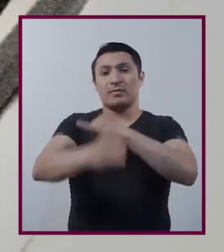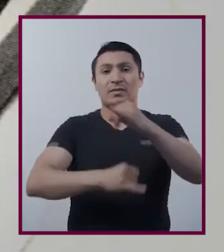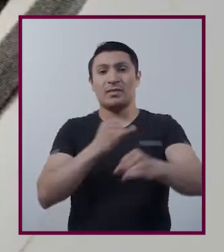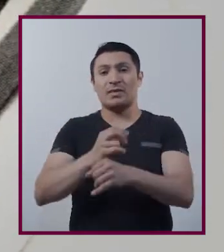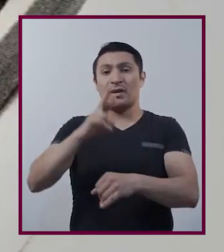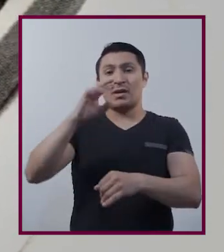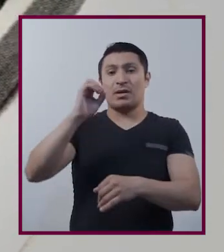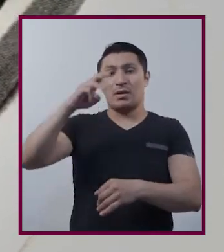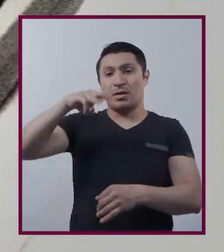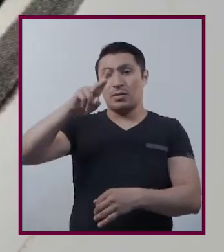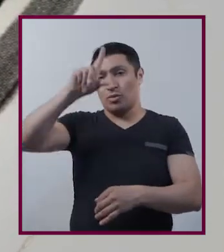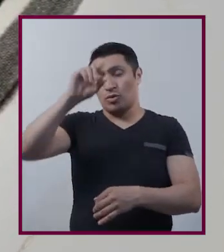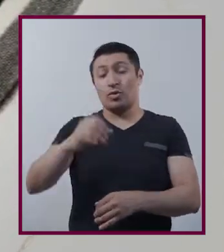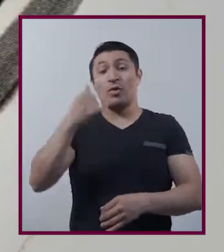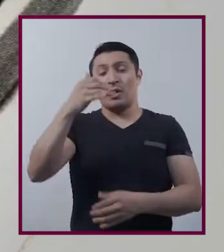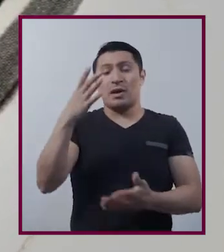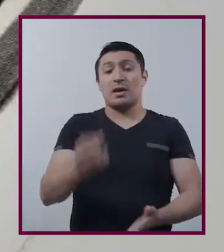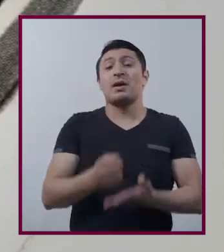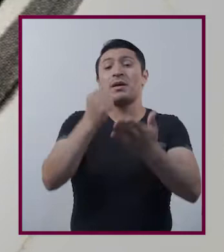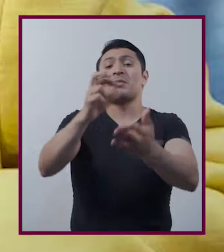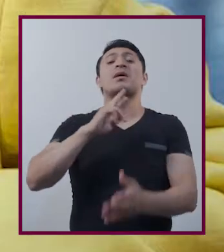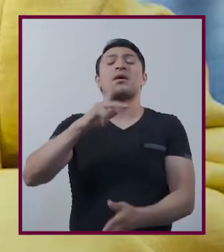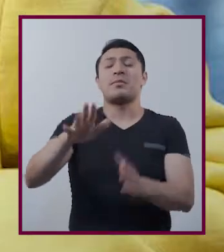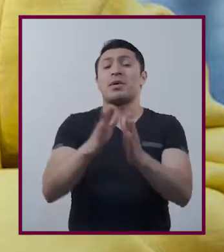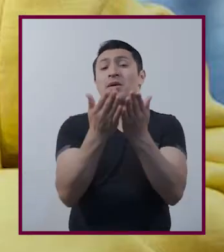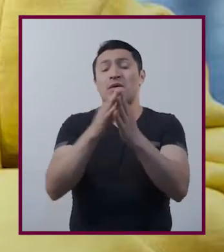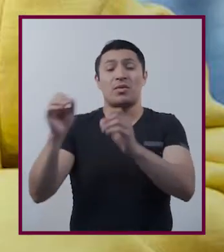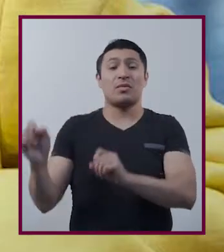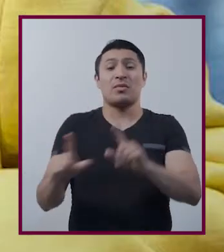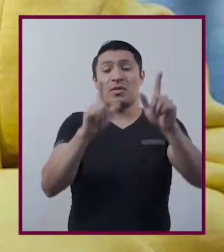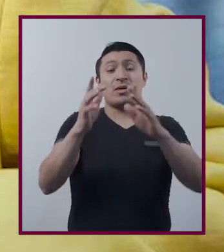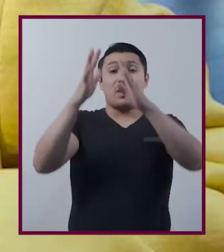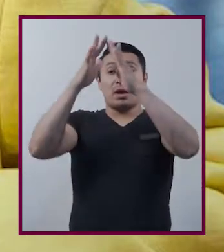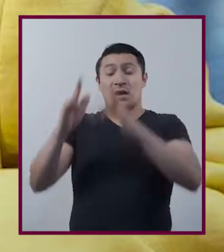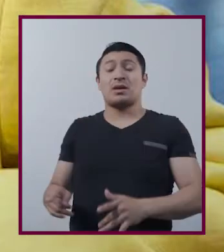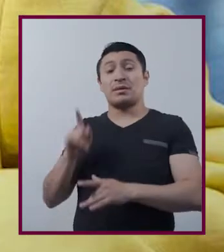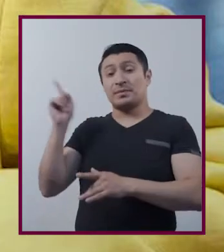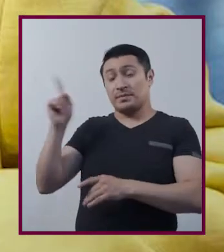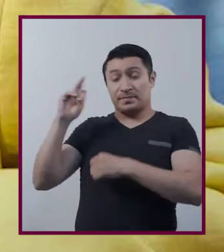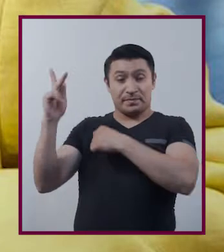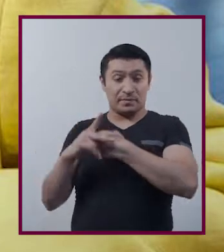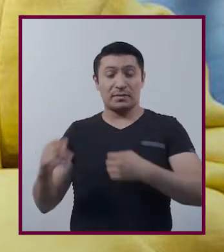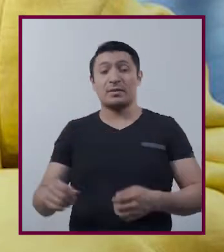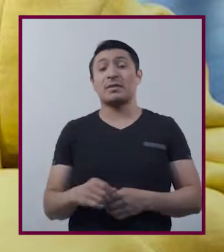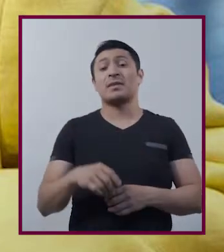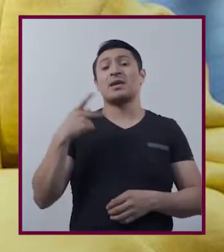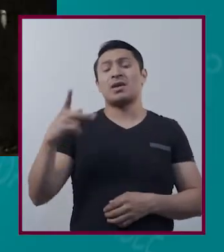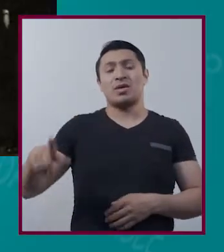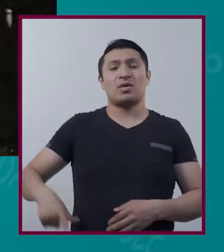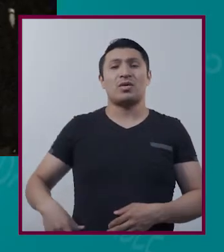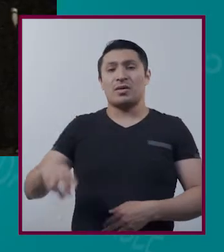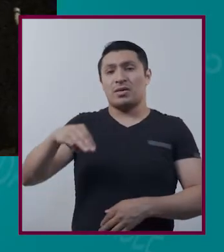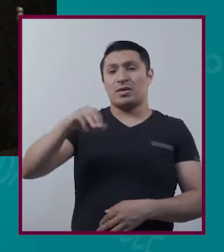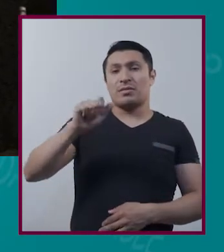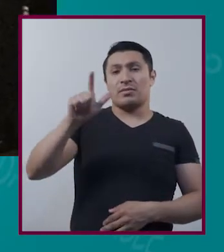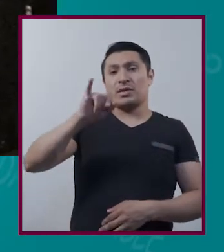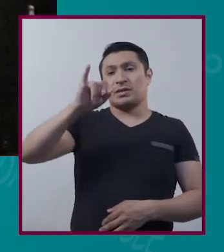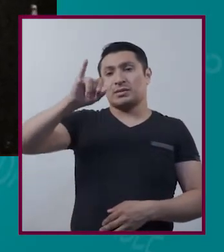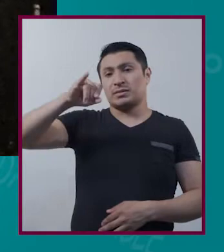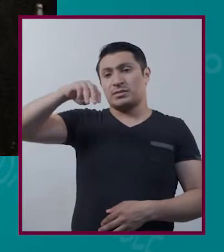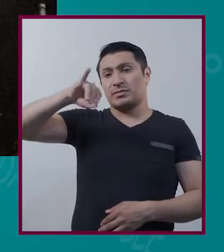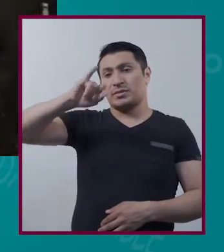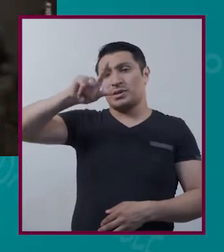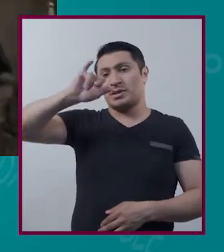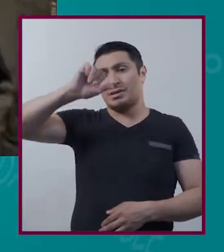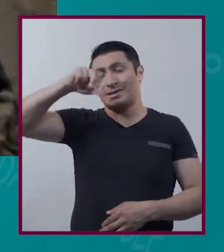el Premio Internacional Rómulo Gallegos y el Premio a la Mejor Novela Publicada en Francia. El imperio de